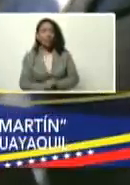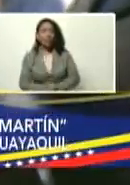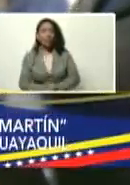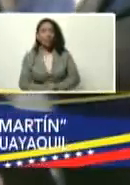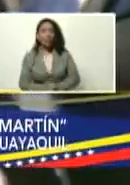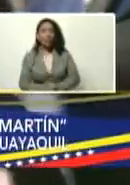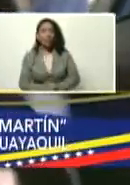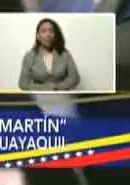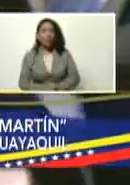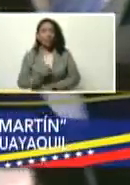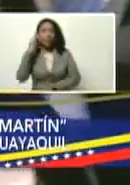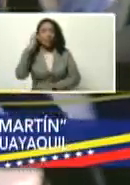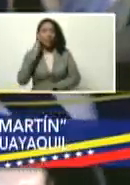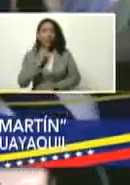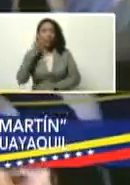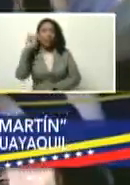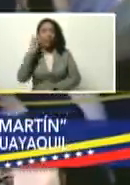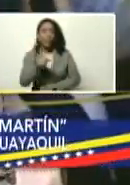Bolívar también,